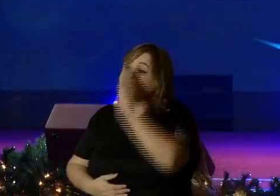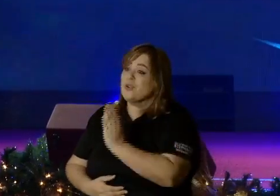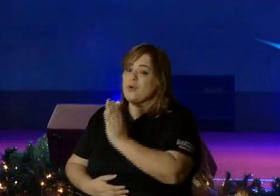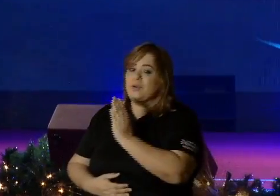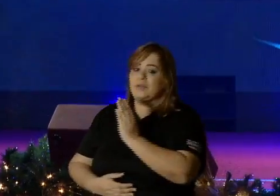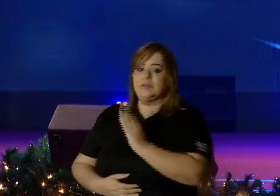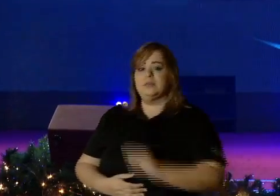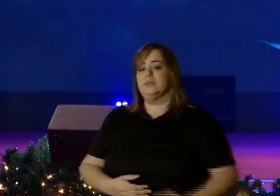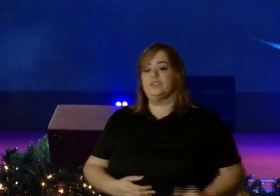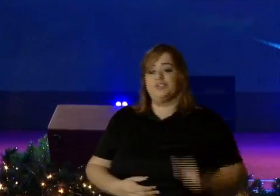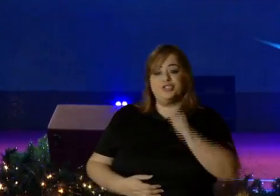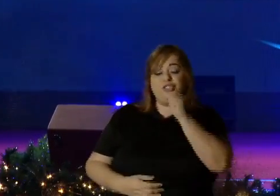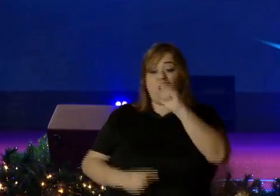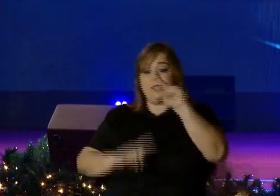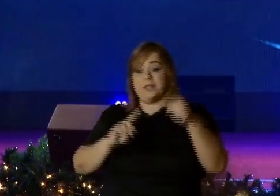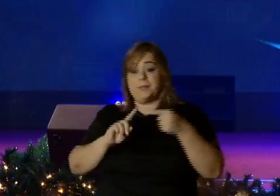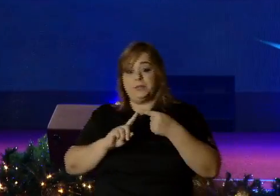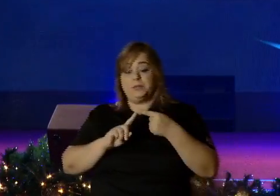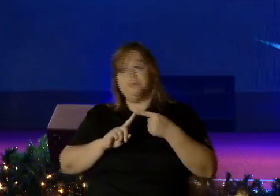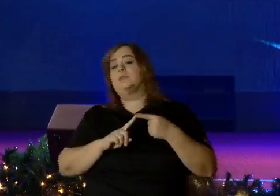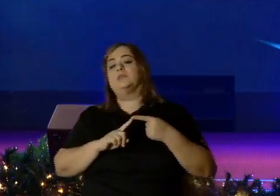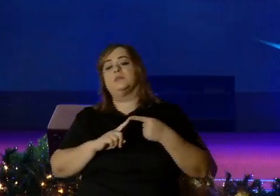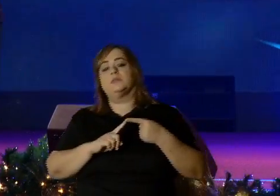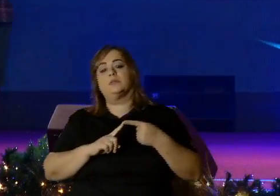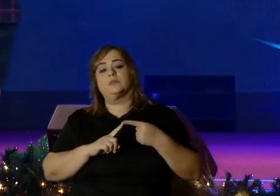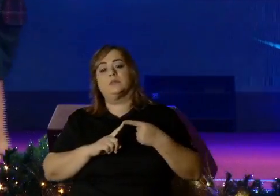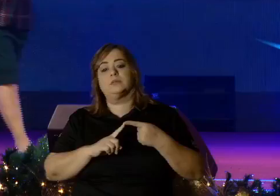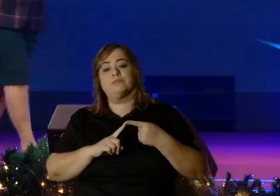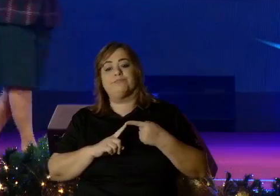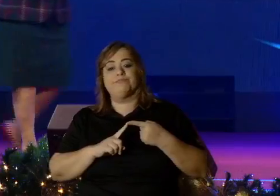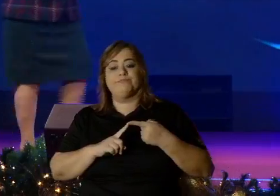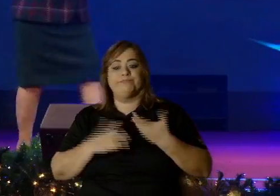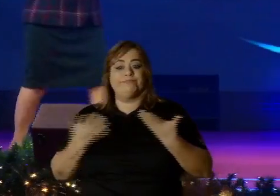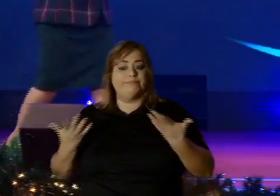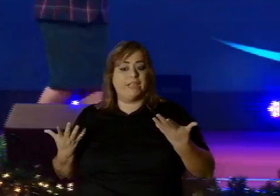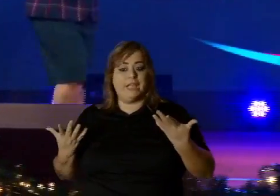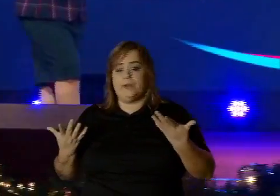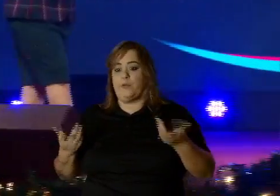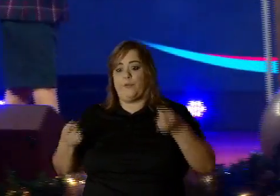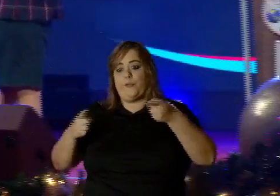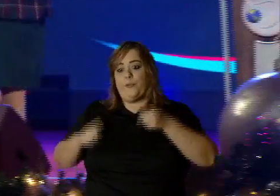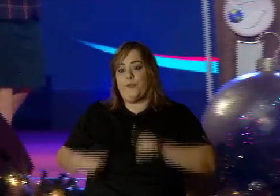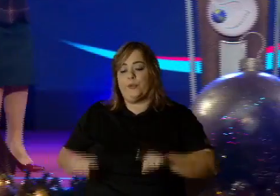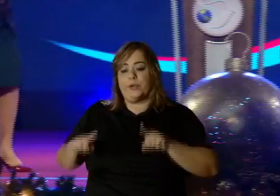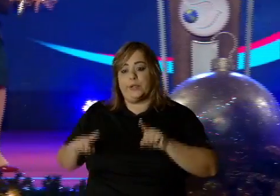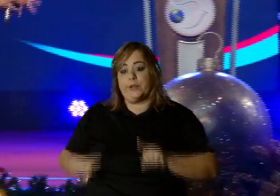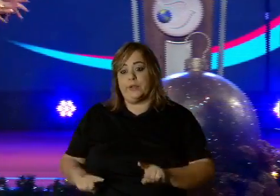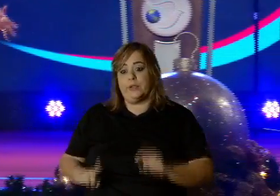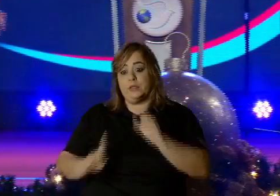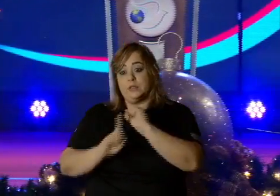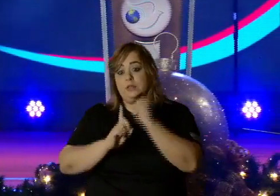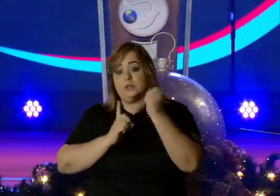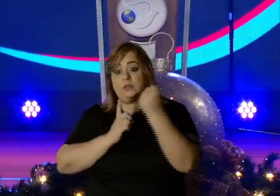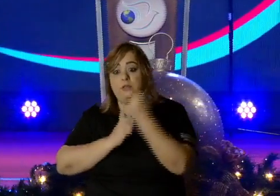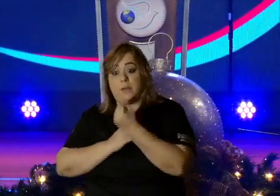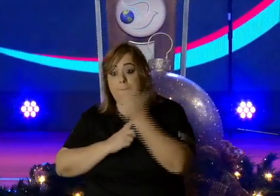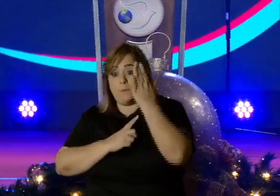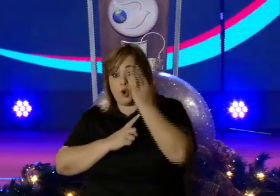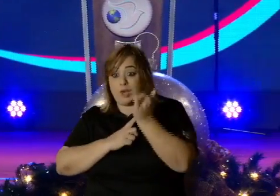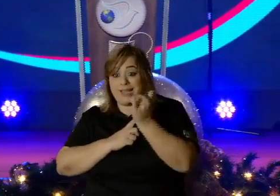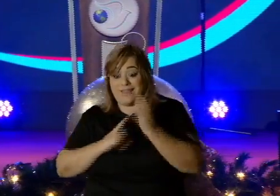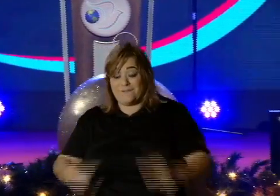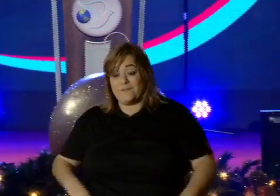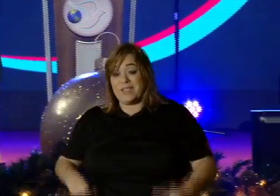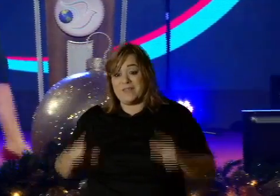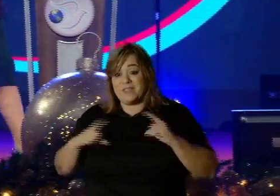No se trata de que estemos exentos de situaciones, porque en el mundo